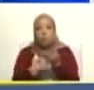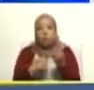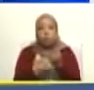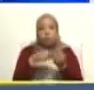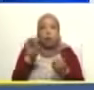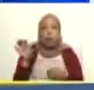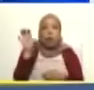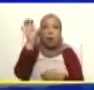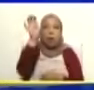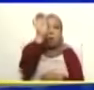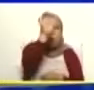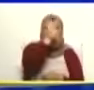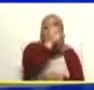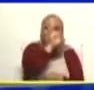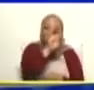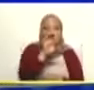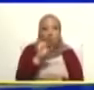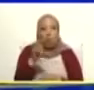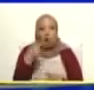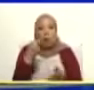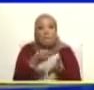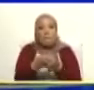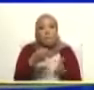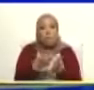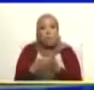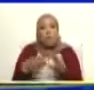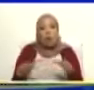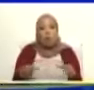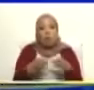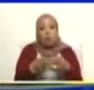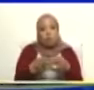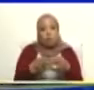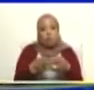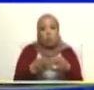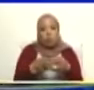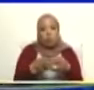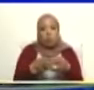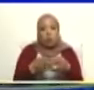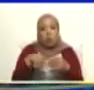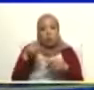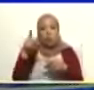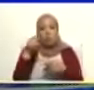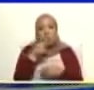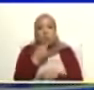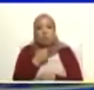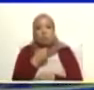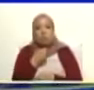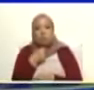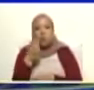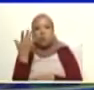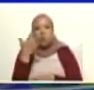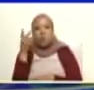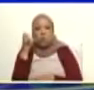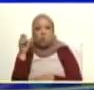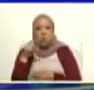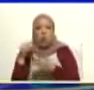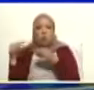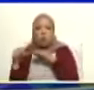exterior. Le han pagado billetes a un grupo de influencers o pretendidos influencers en